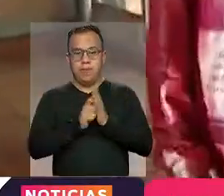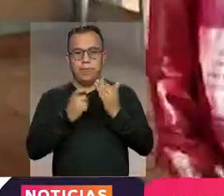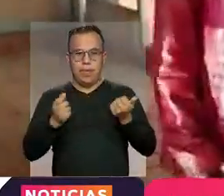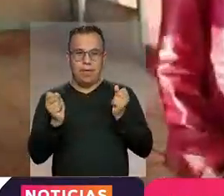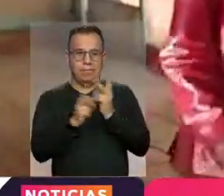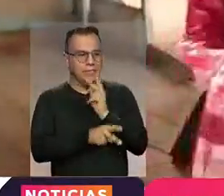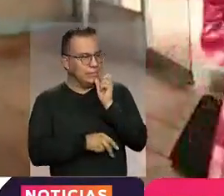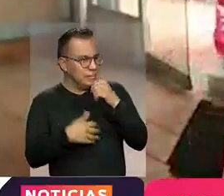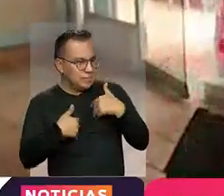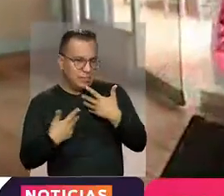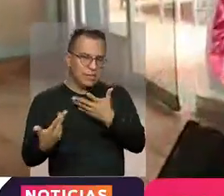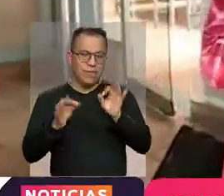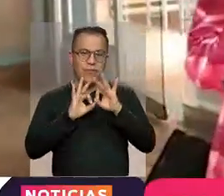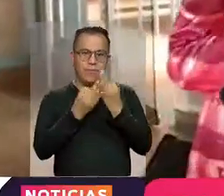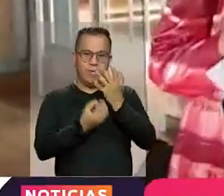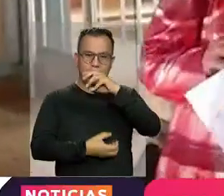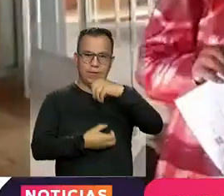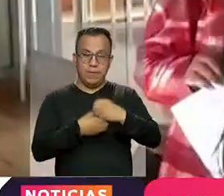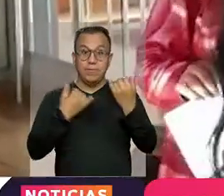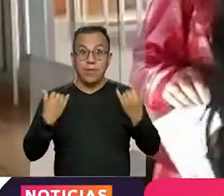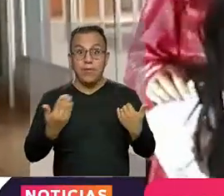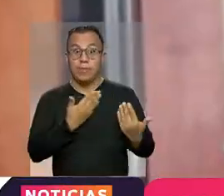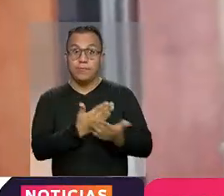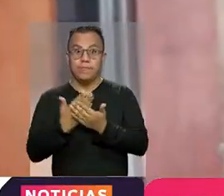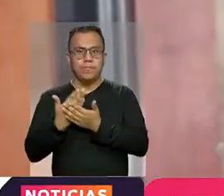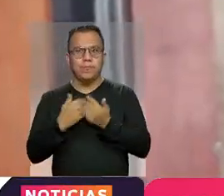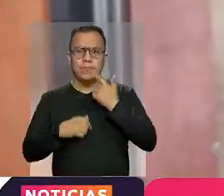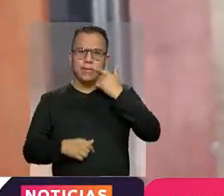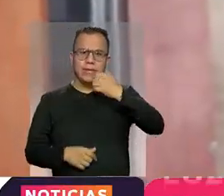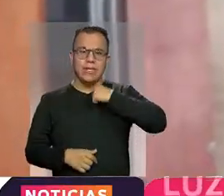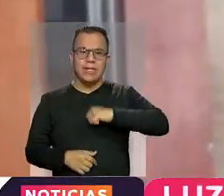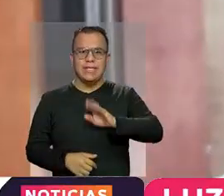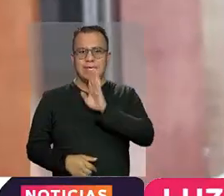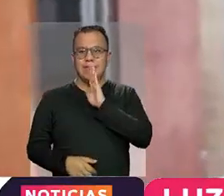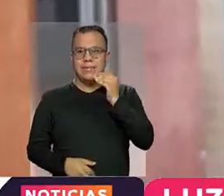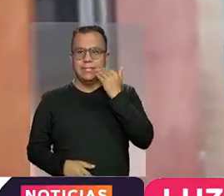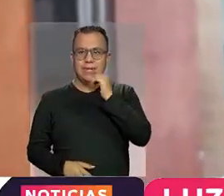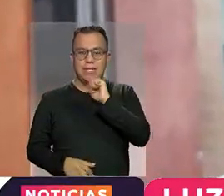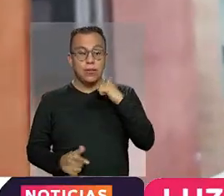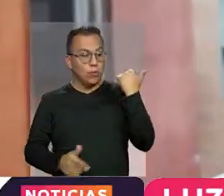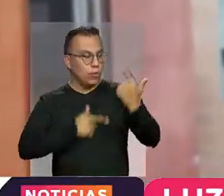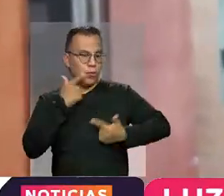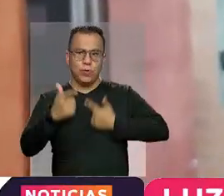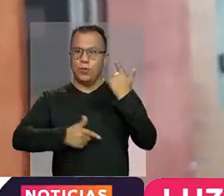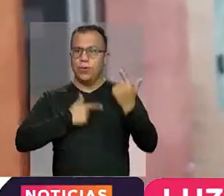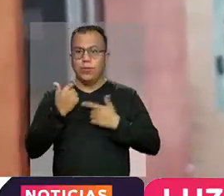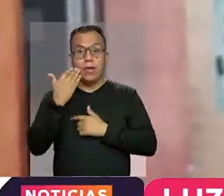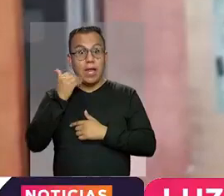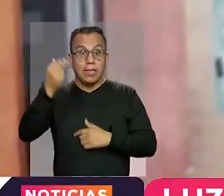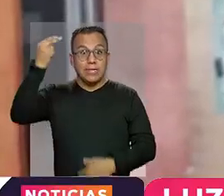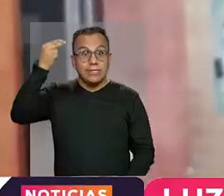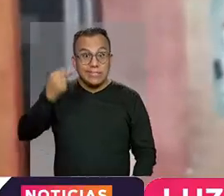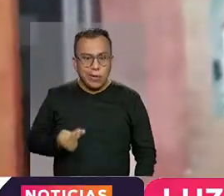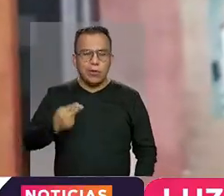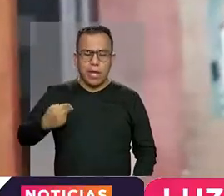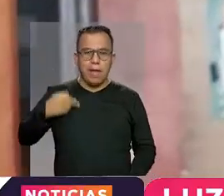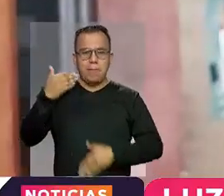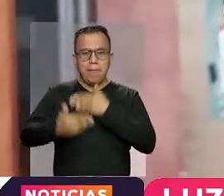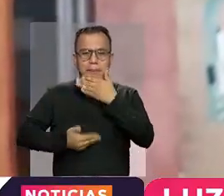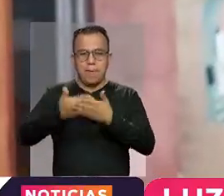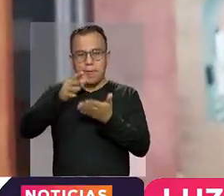víctimas de violencia intrafamiliar. Reivindica los derechos de nosotras las mujeres, una lucha que las mujeres históricas han